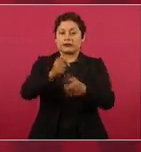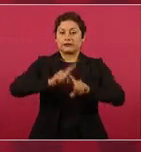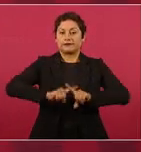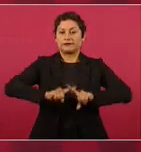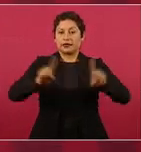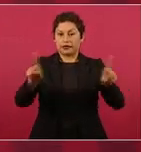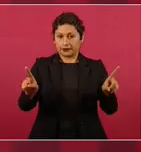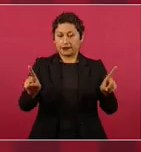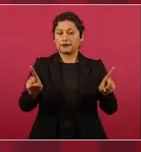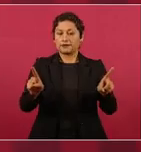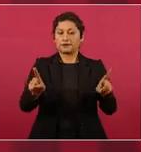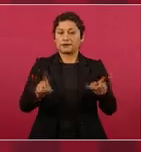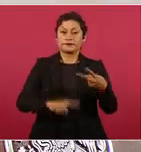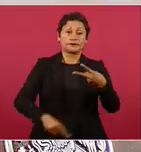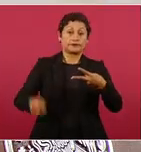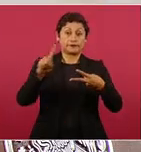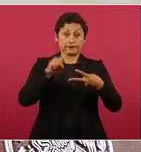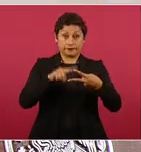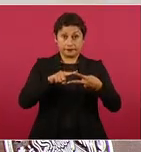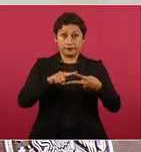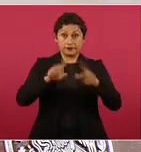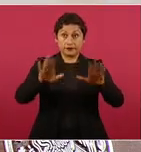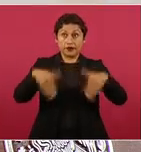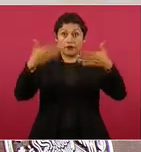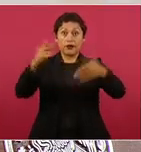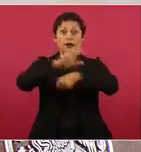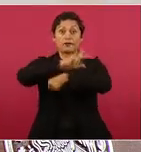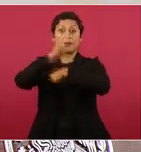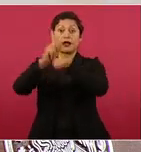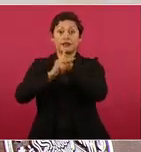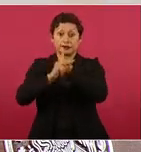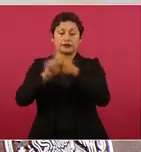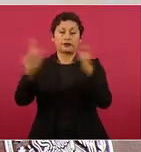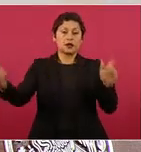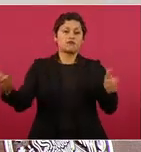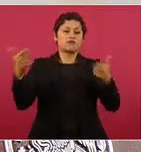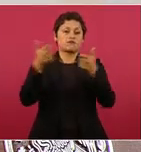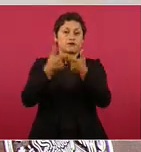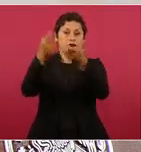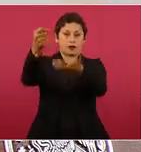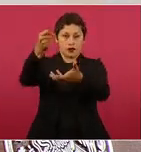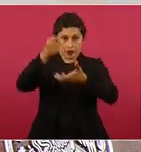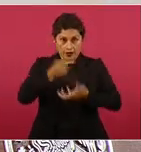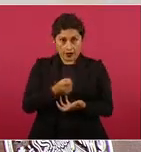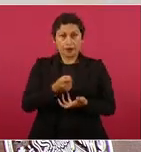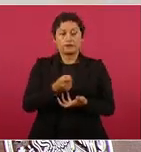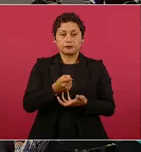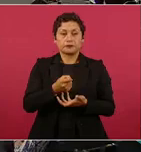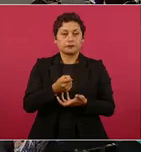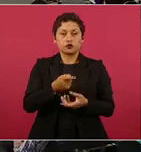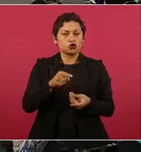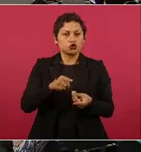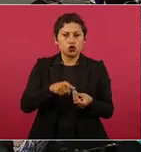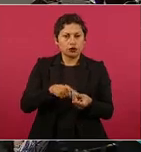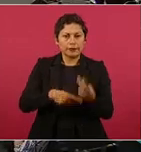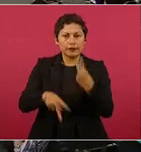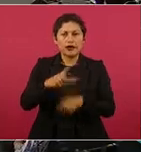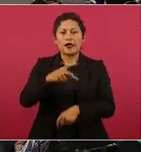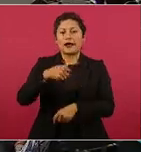Lo primero tiene que ver con inversión extranjera y en especial de Canadá y Estados Unidos.